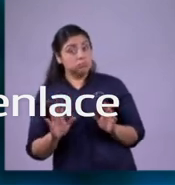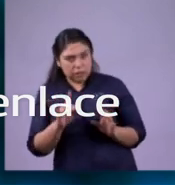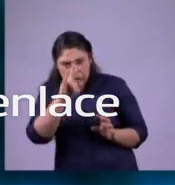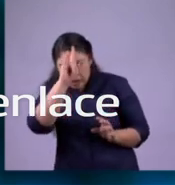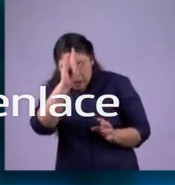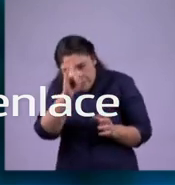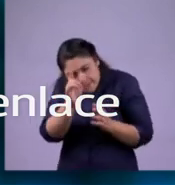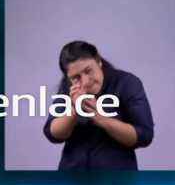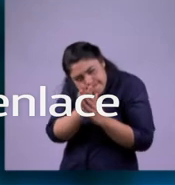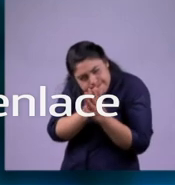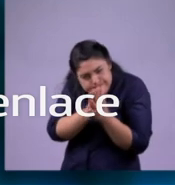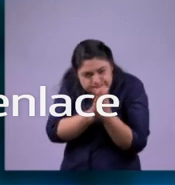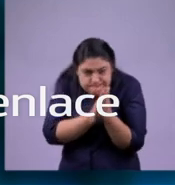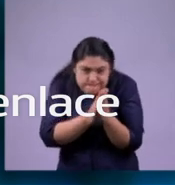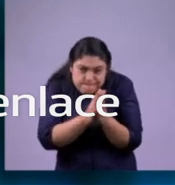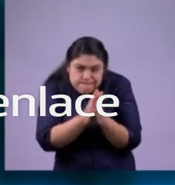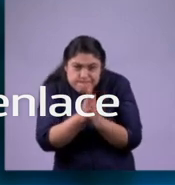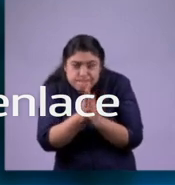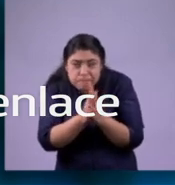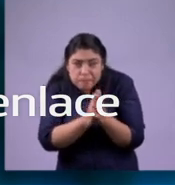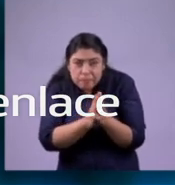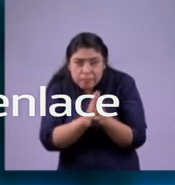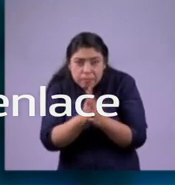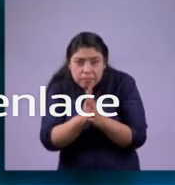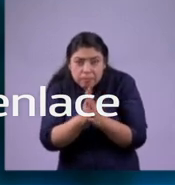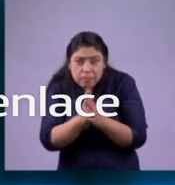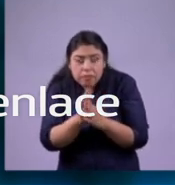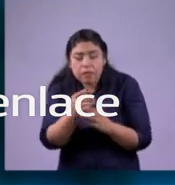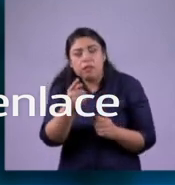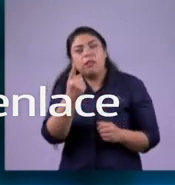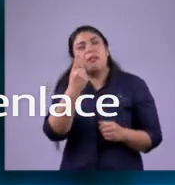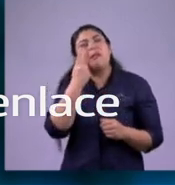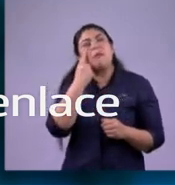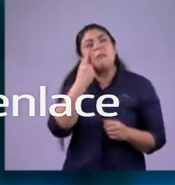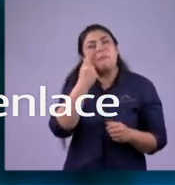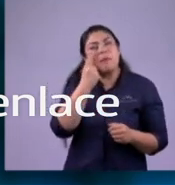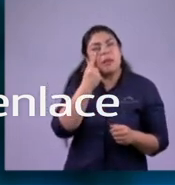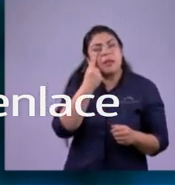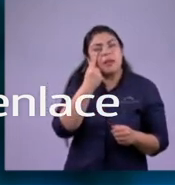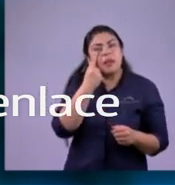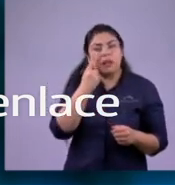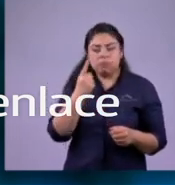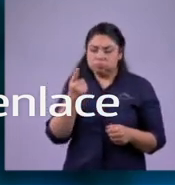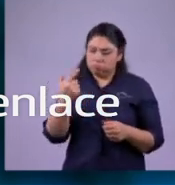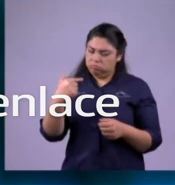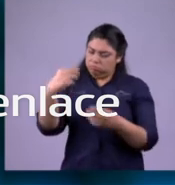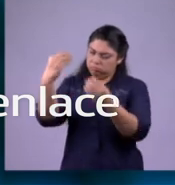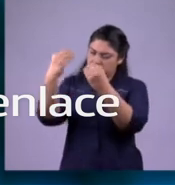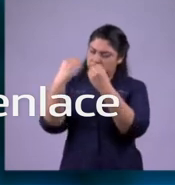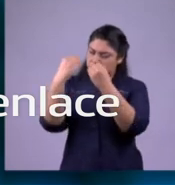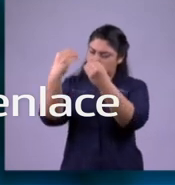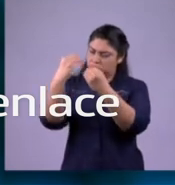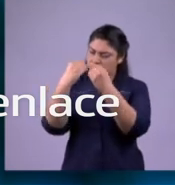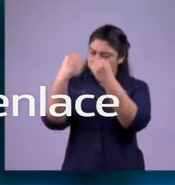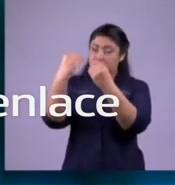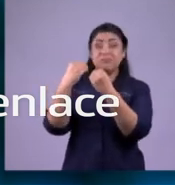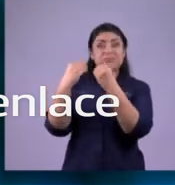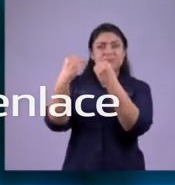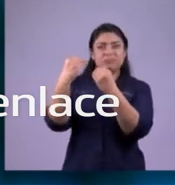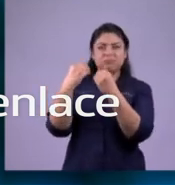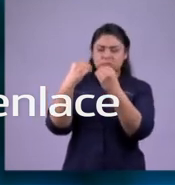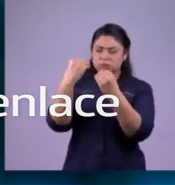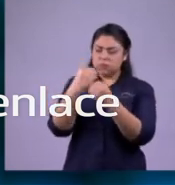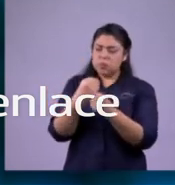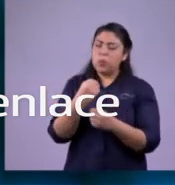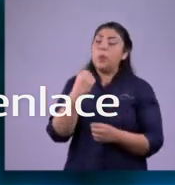aprovechar tener la esencia de lo que se nos enseña es tener entendimiento de